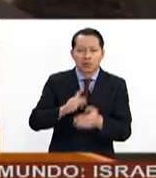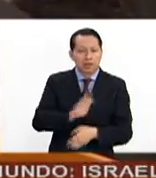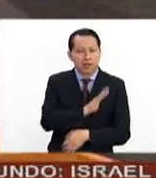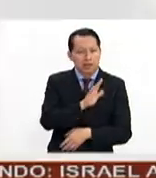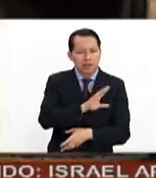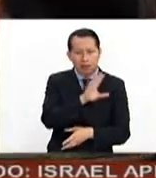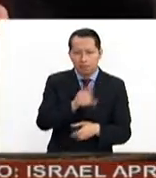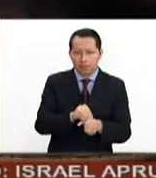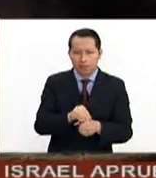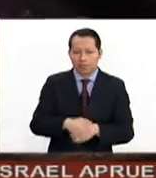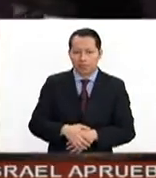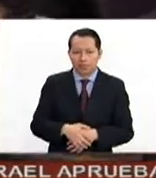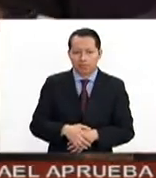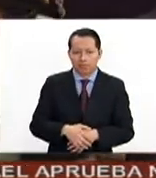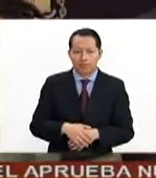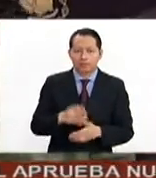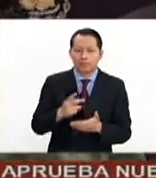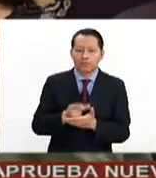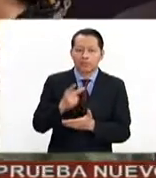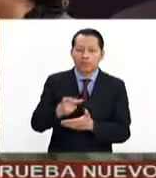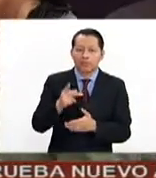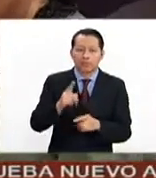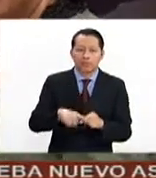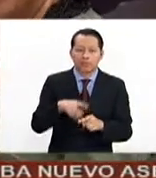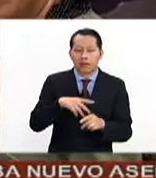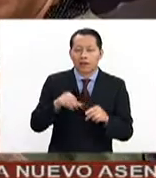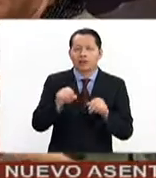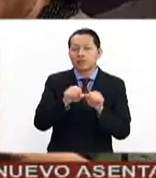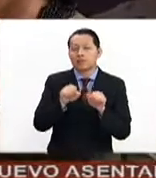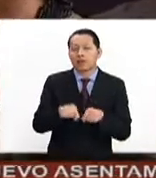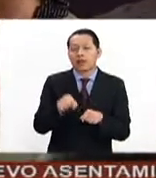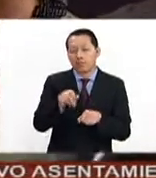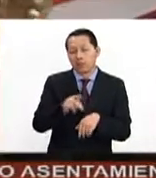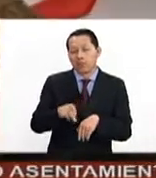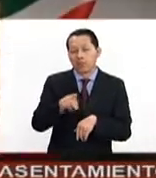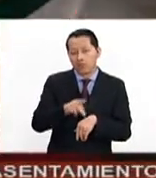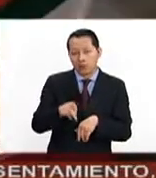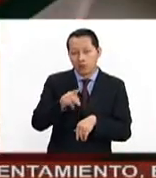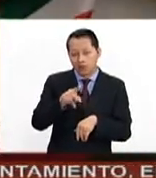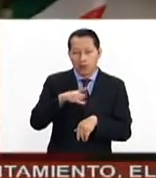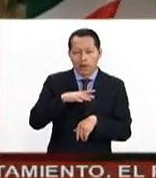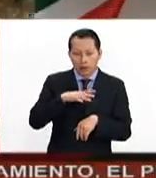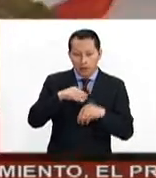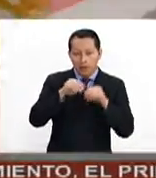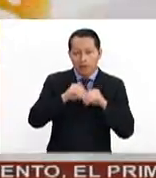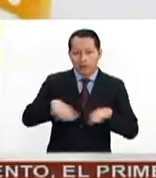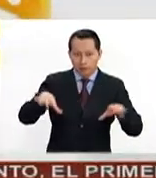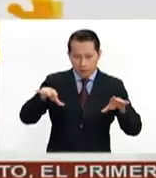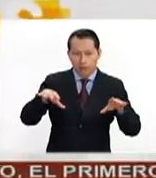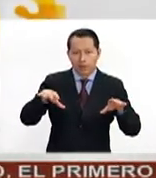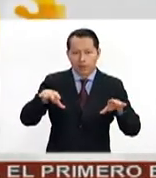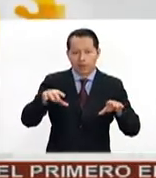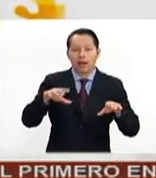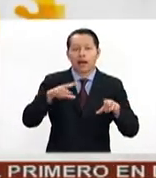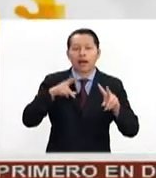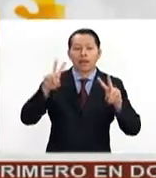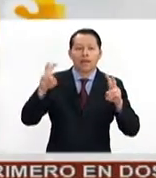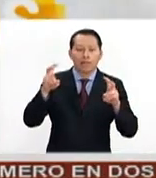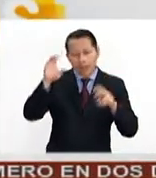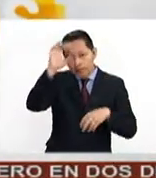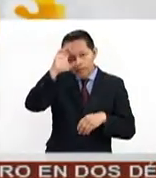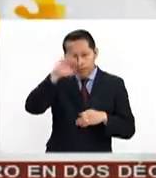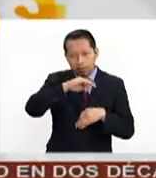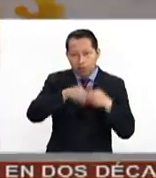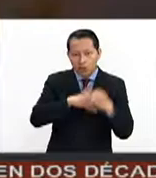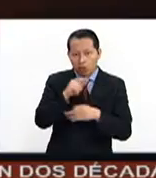integral. Entre los galardonados se encuentra el Sistema Público de Radiodifusión del Estado Mexicano por la serie La Ciencia en